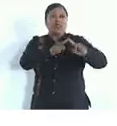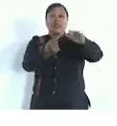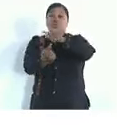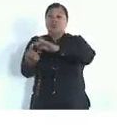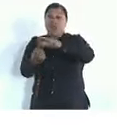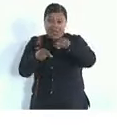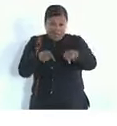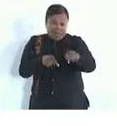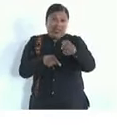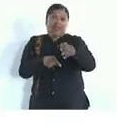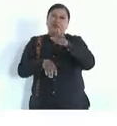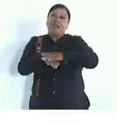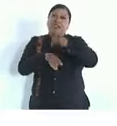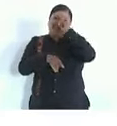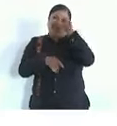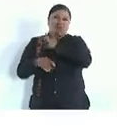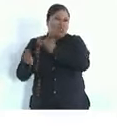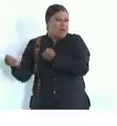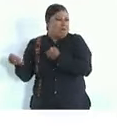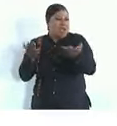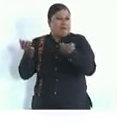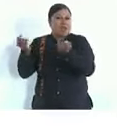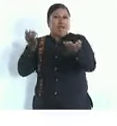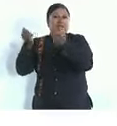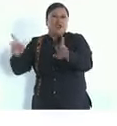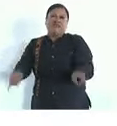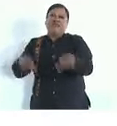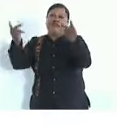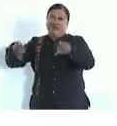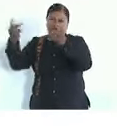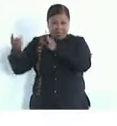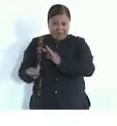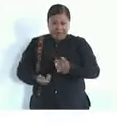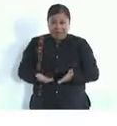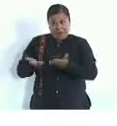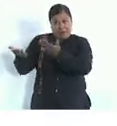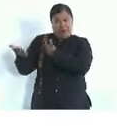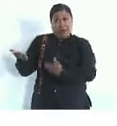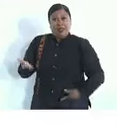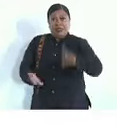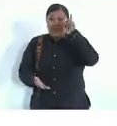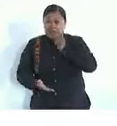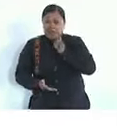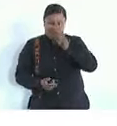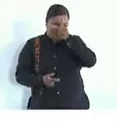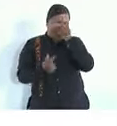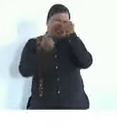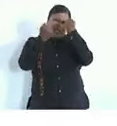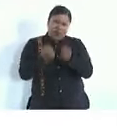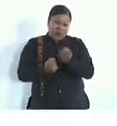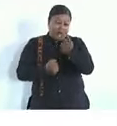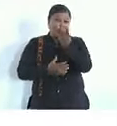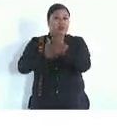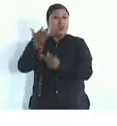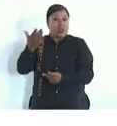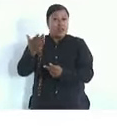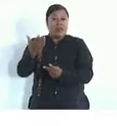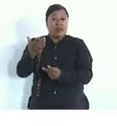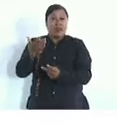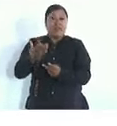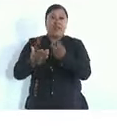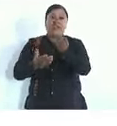lleguen más fácilmente a otros mercados. Presidenta, estamos convencidos de que este programa es